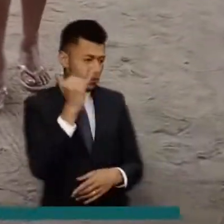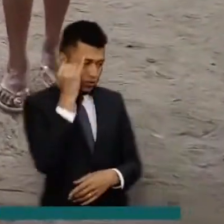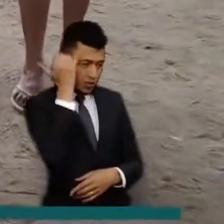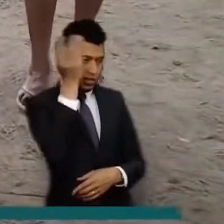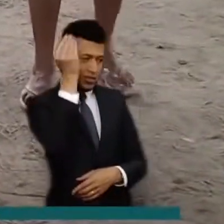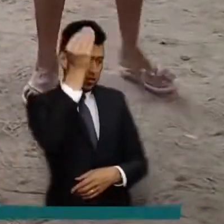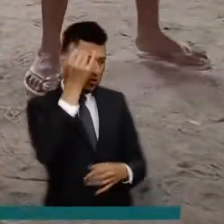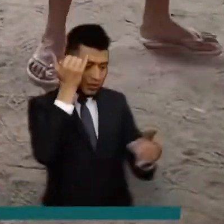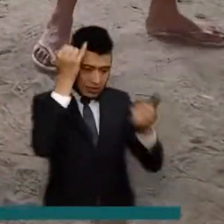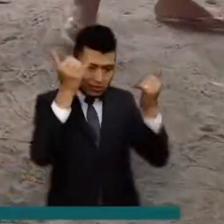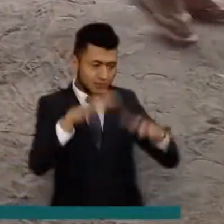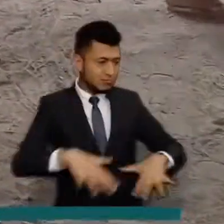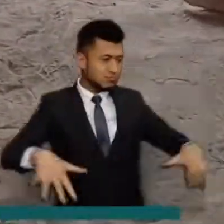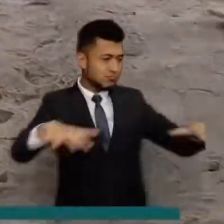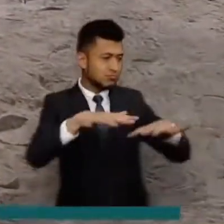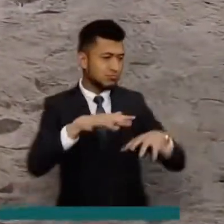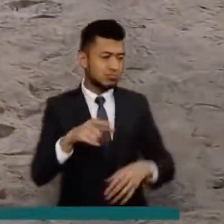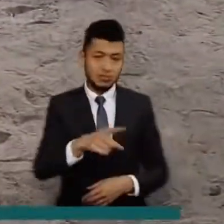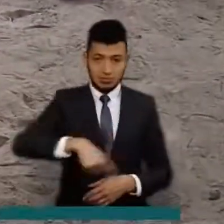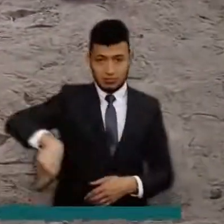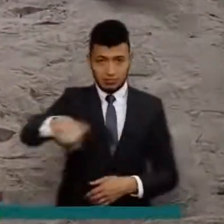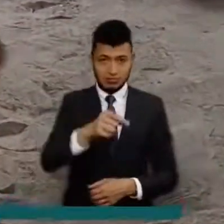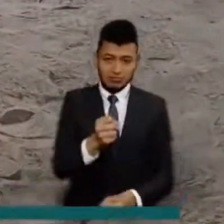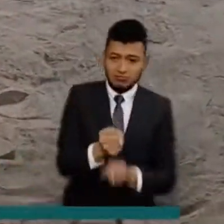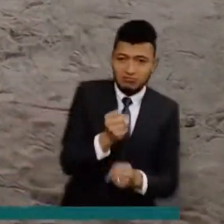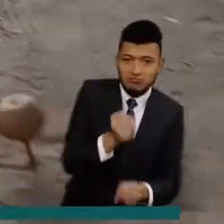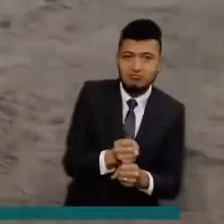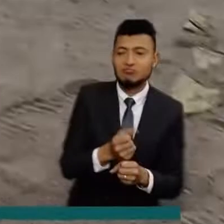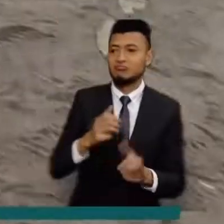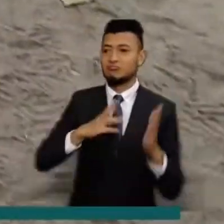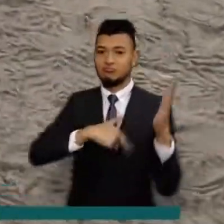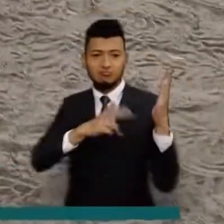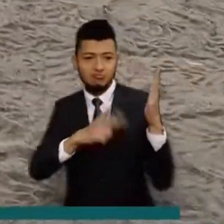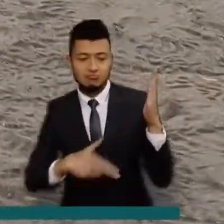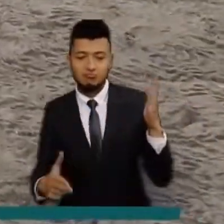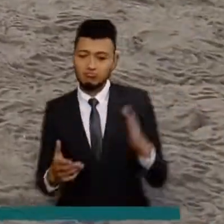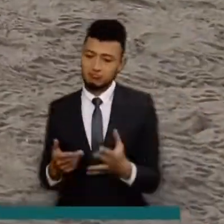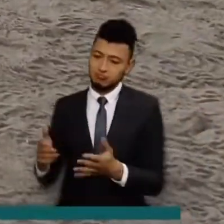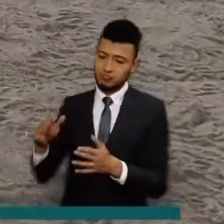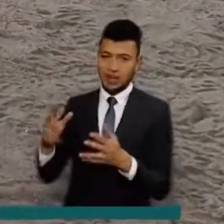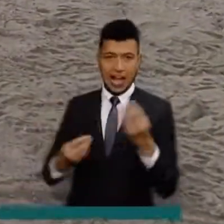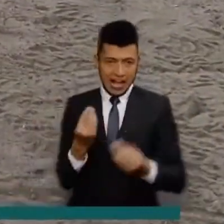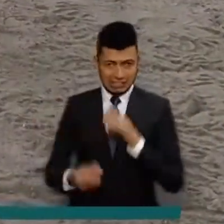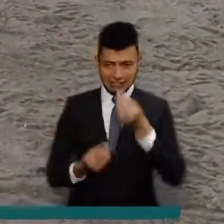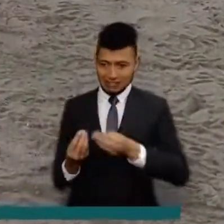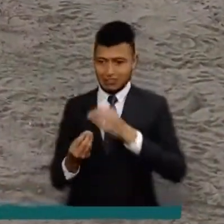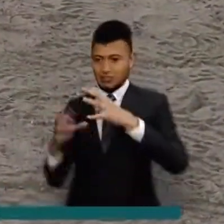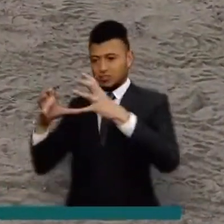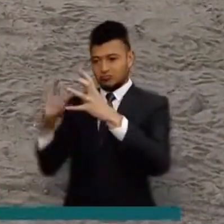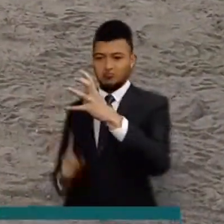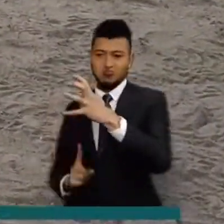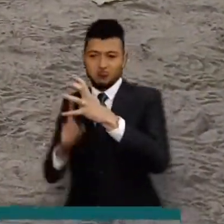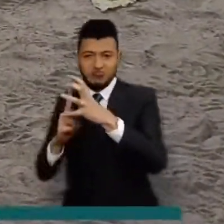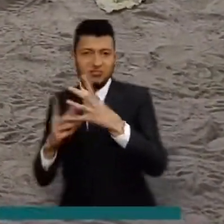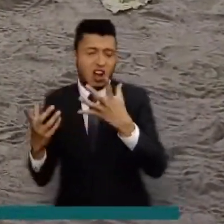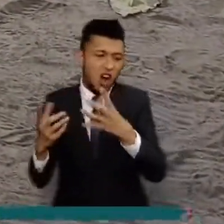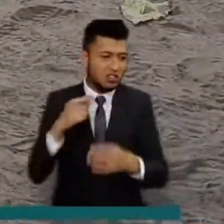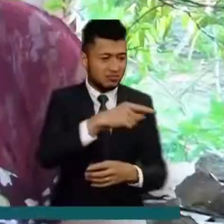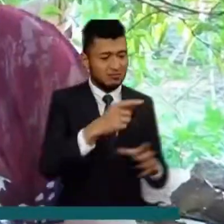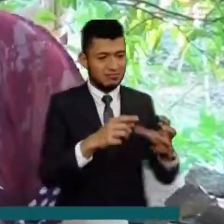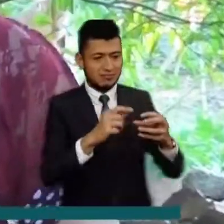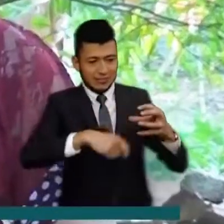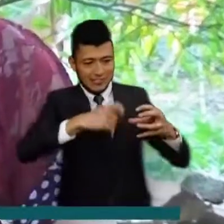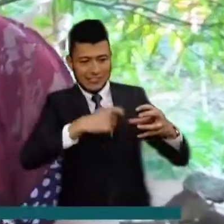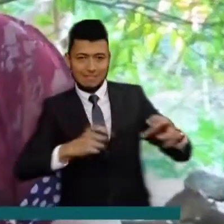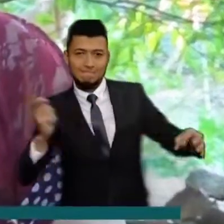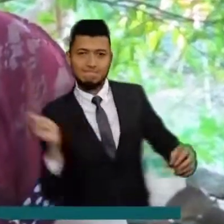de esta idiosincrasia, sino que elaboran, pintan y bailan zarandas y trompos en un espacio donde socializan, comparten y juegan.